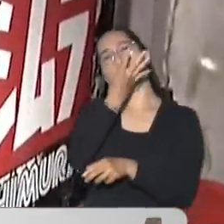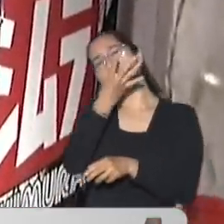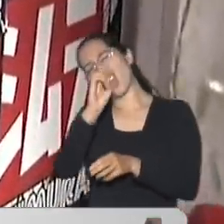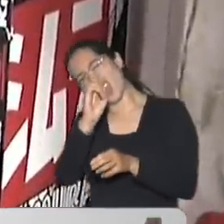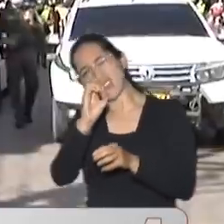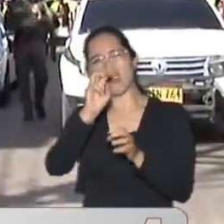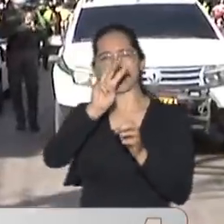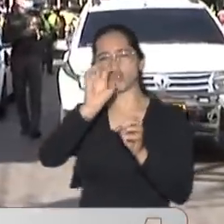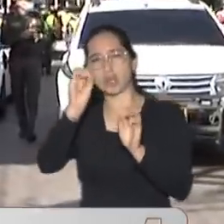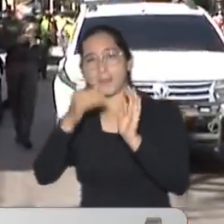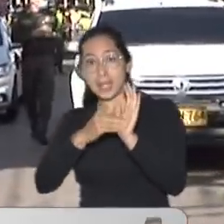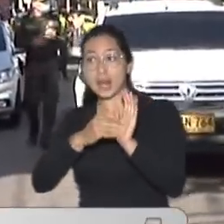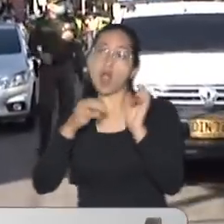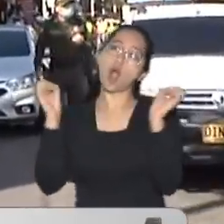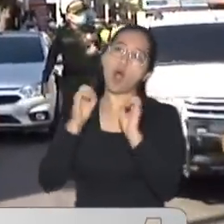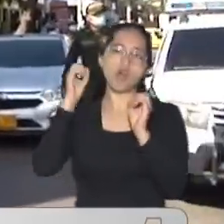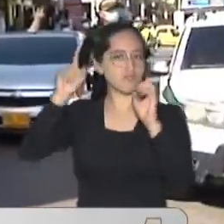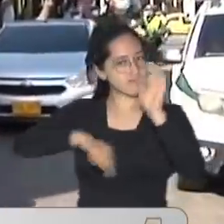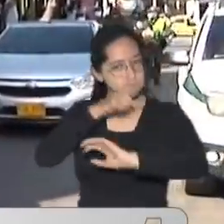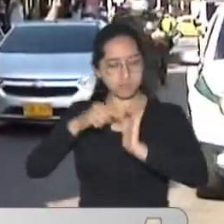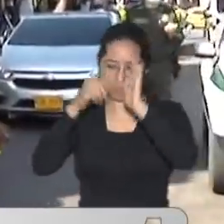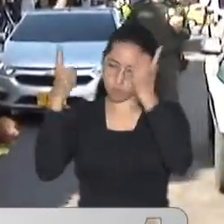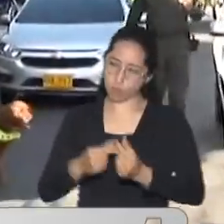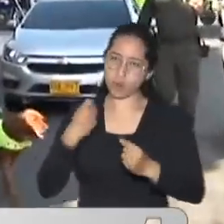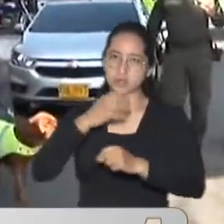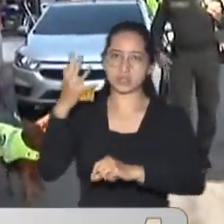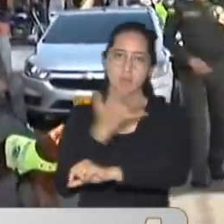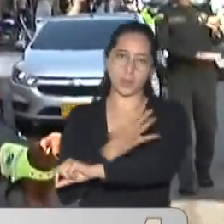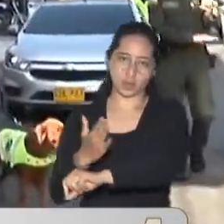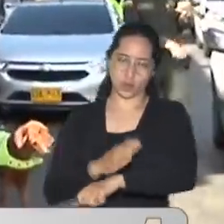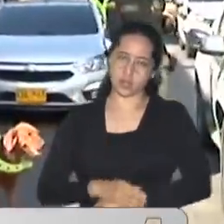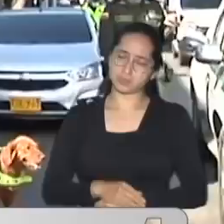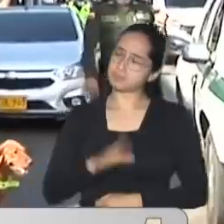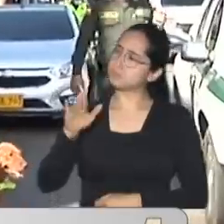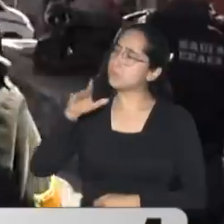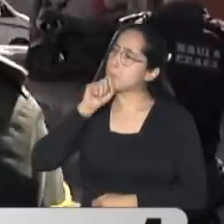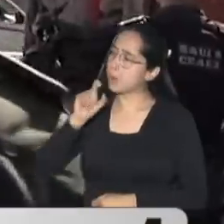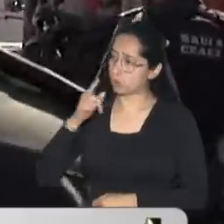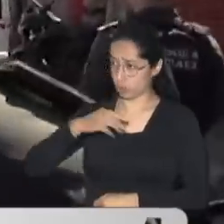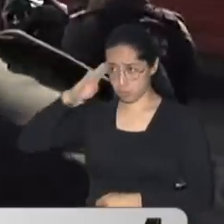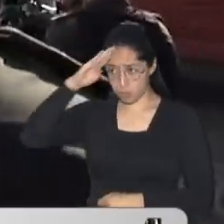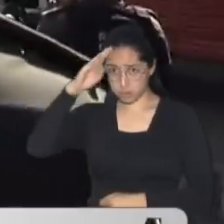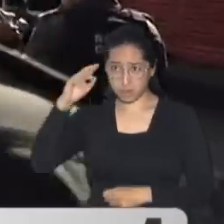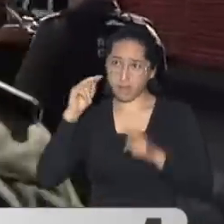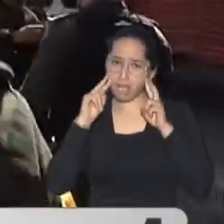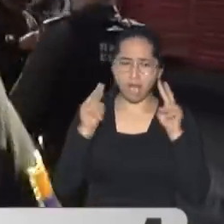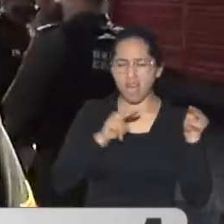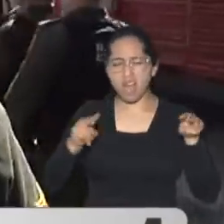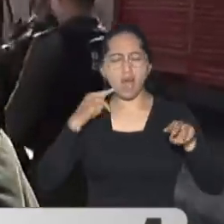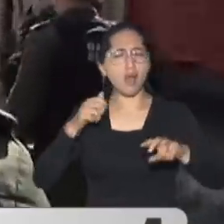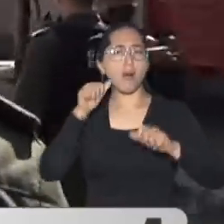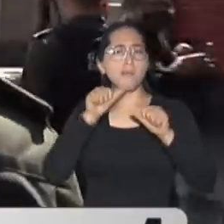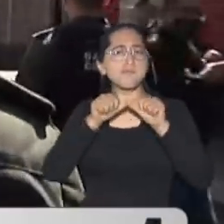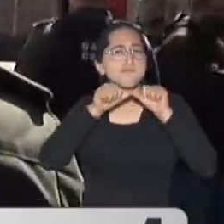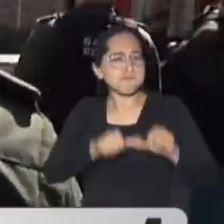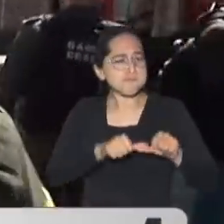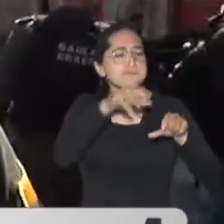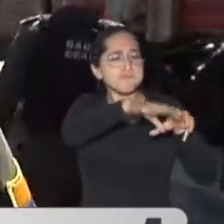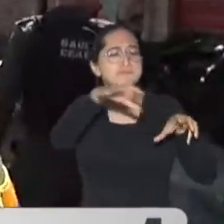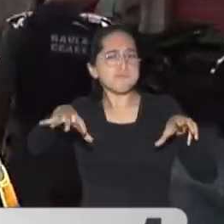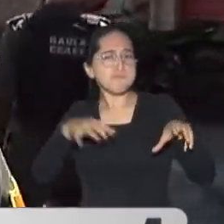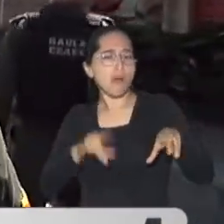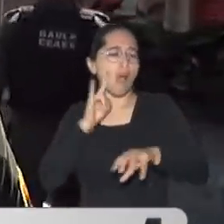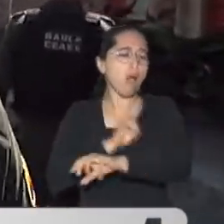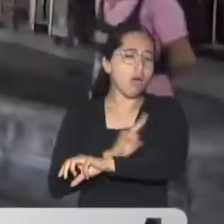pesos. ¿Estas capturas de las últimas horas dan tranquilidad a los comerciantes? Sí, nos da tranquilidad de que haya